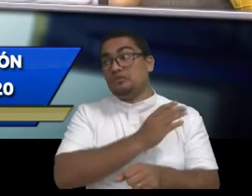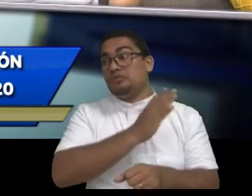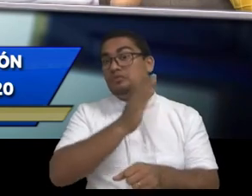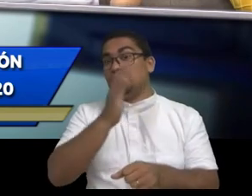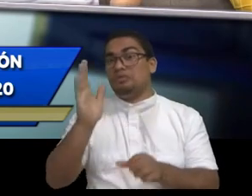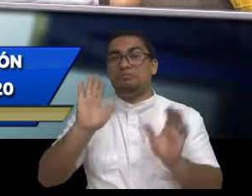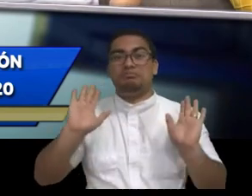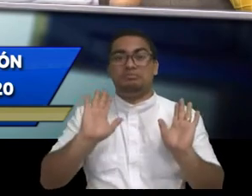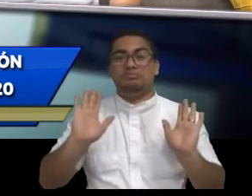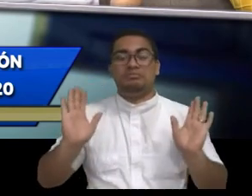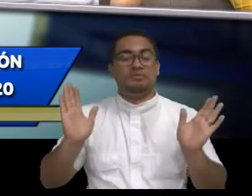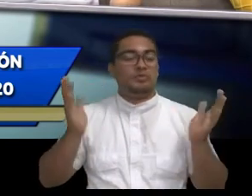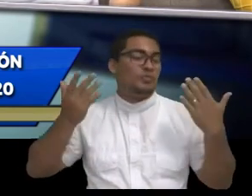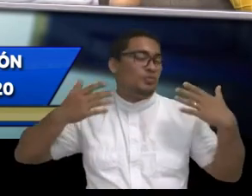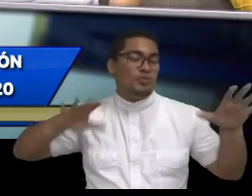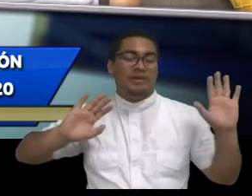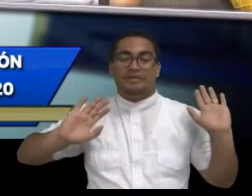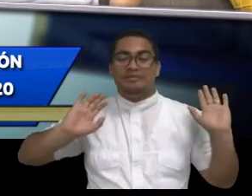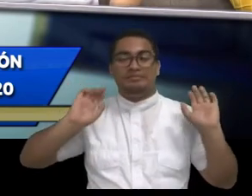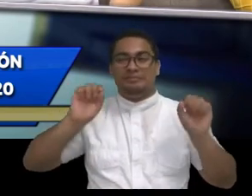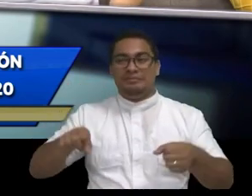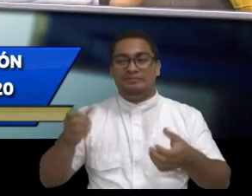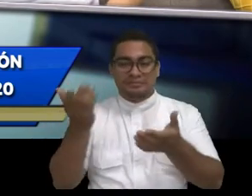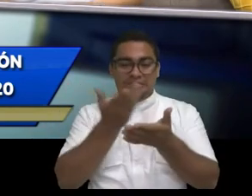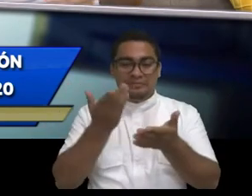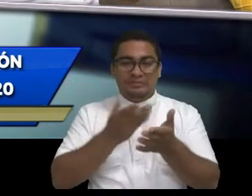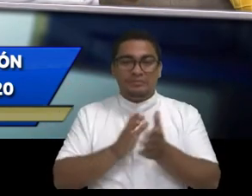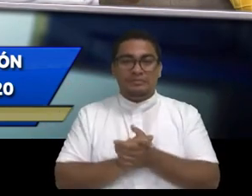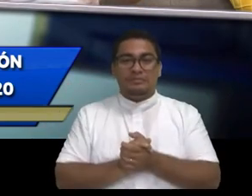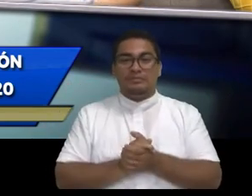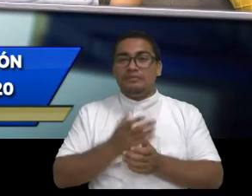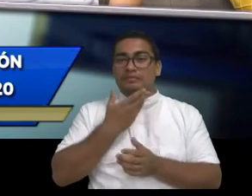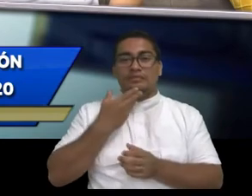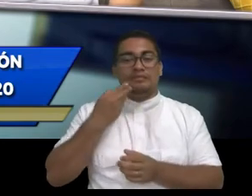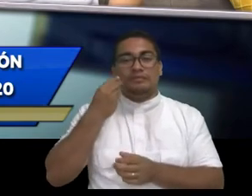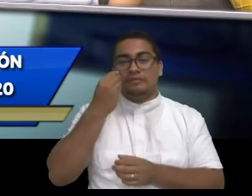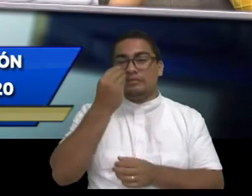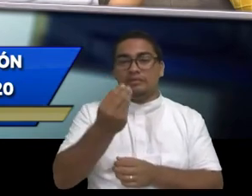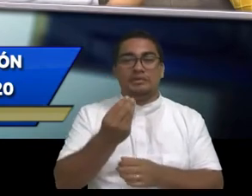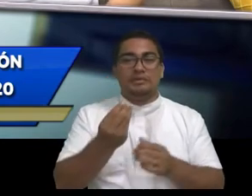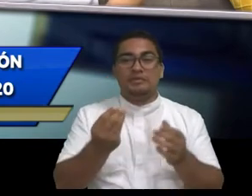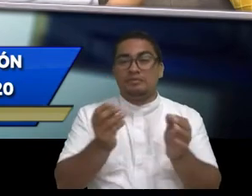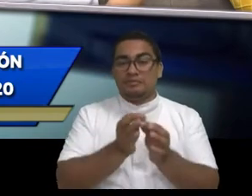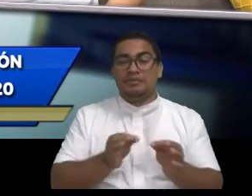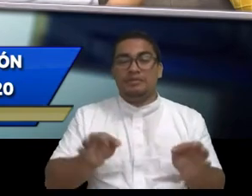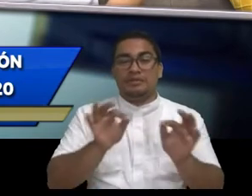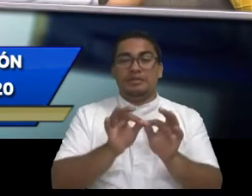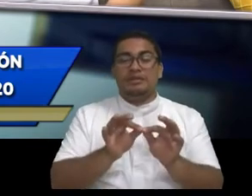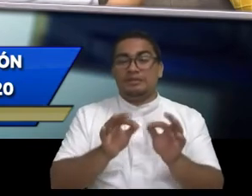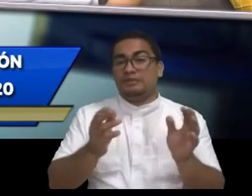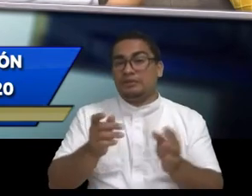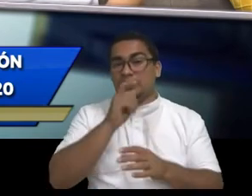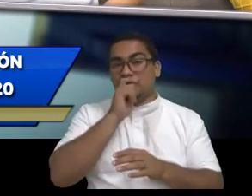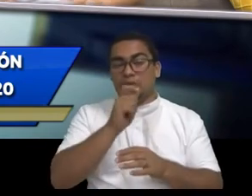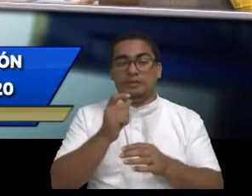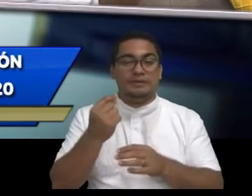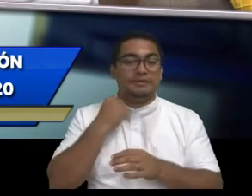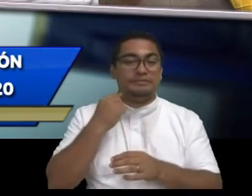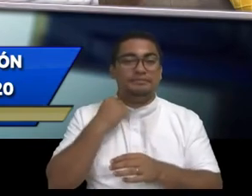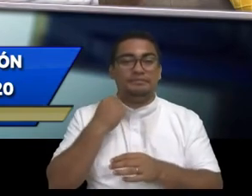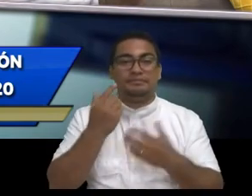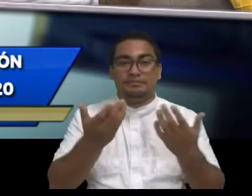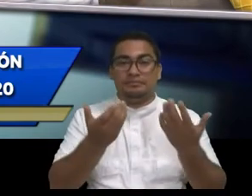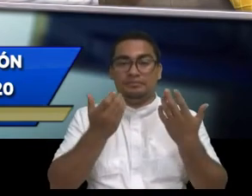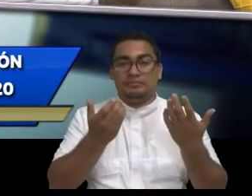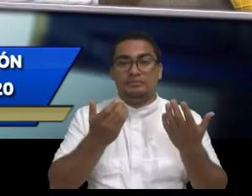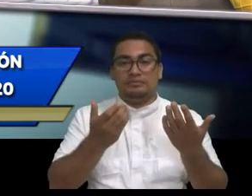para éstas para el grime ser lógicamente el que la juventud pues es la que está ahí siempre apuntando hacia